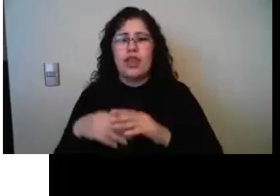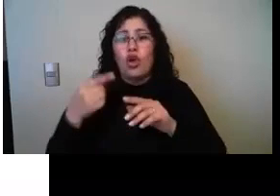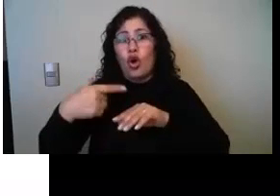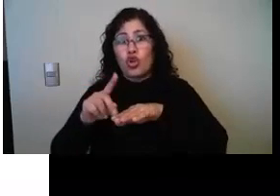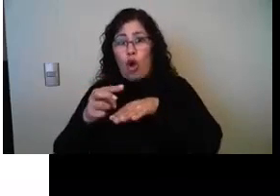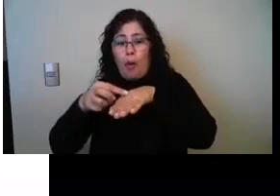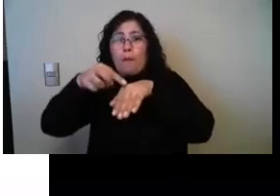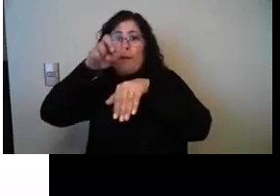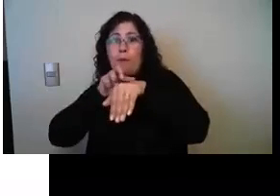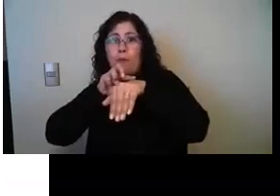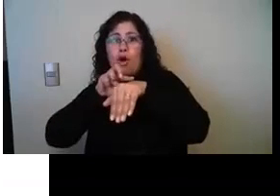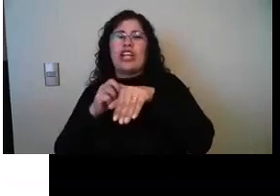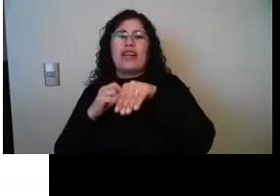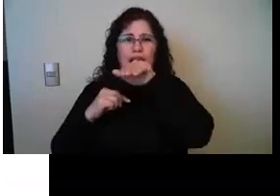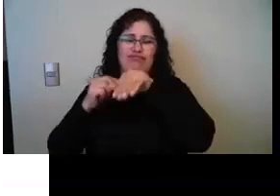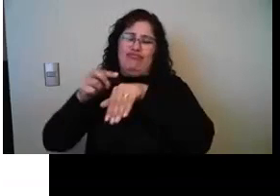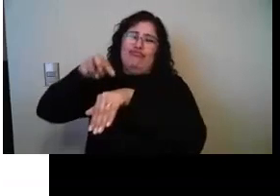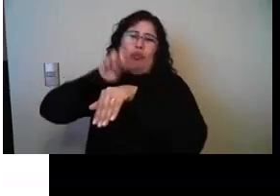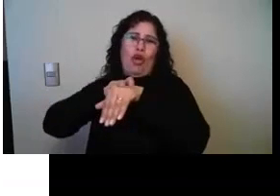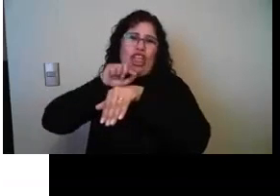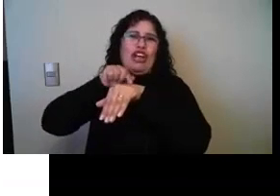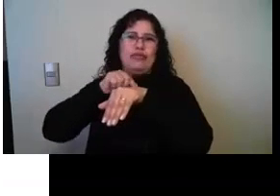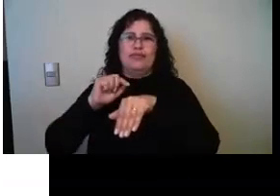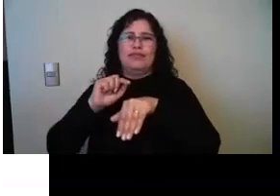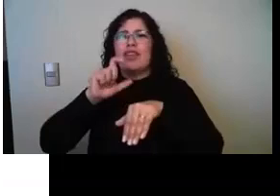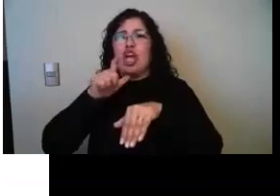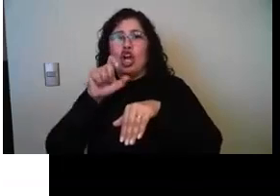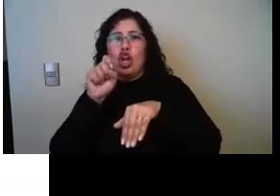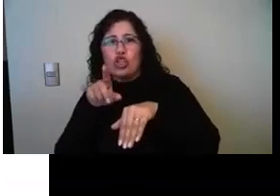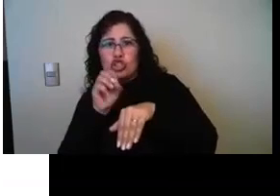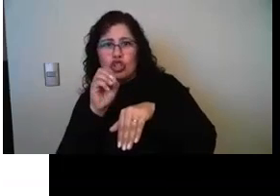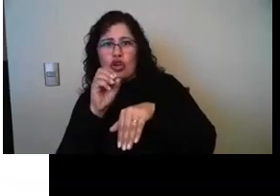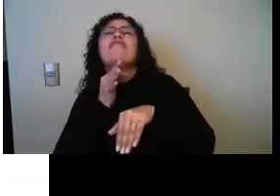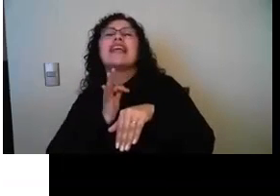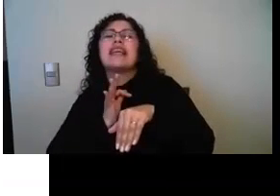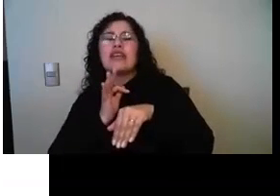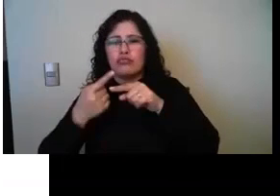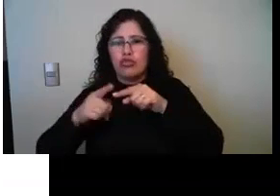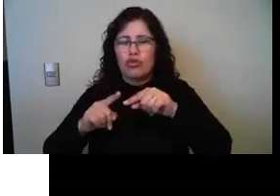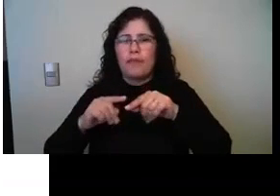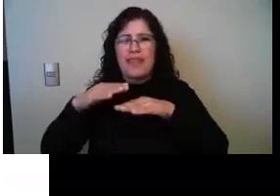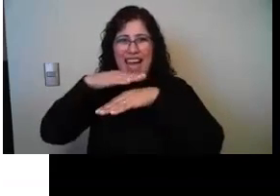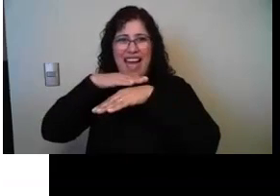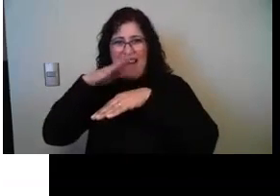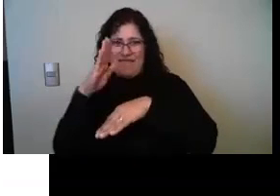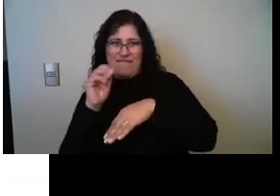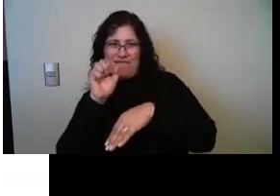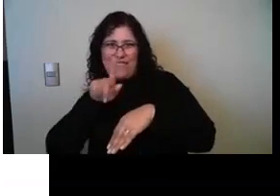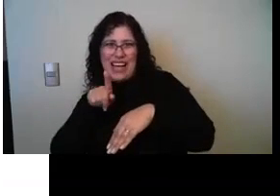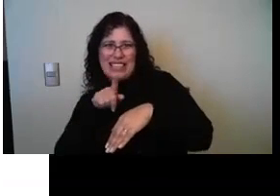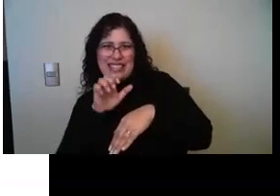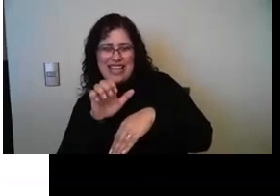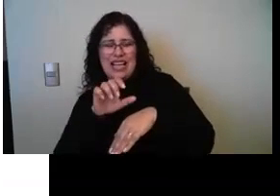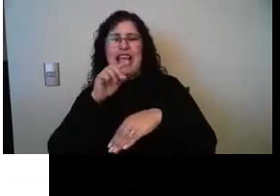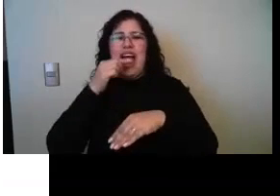es el territorio funcional del glosofaringio, y en la base, en la epiglotis, según este